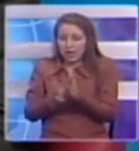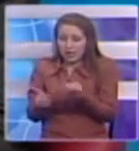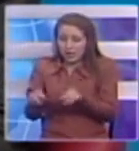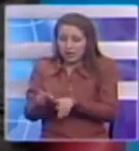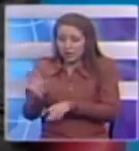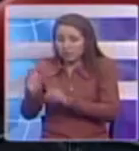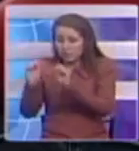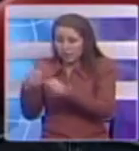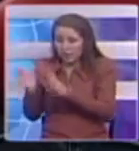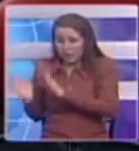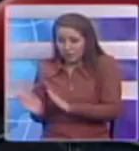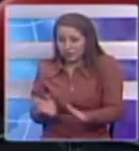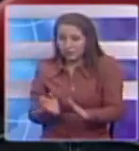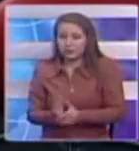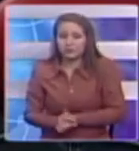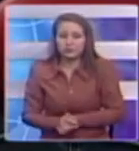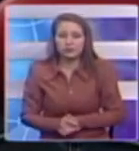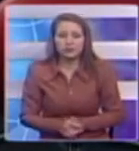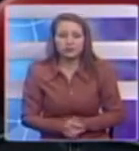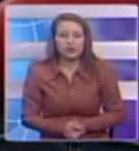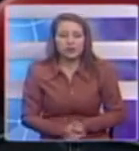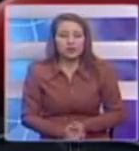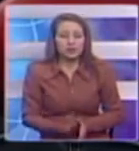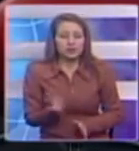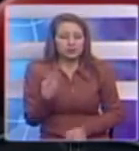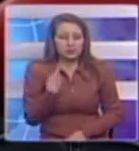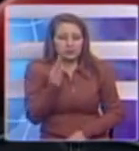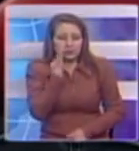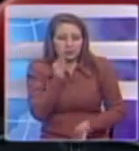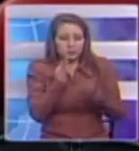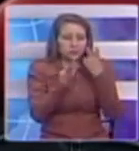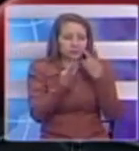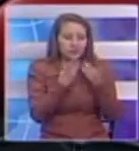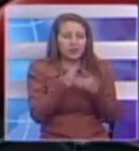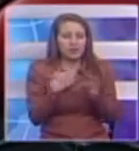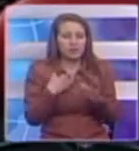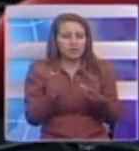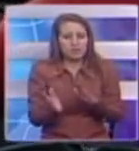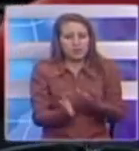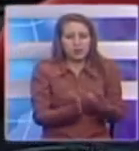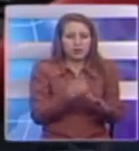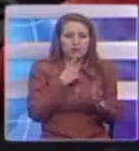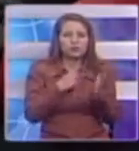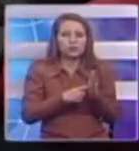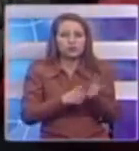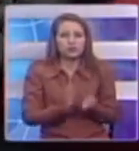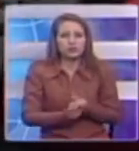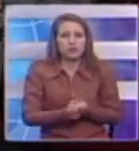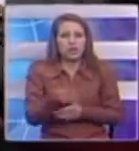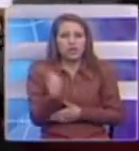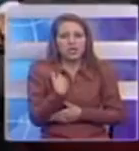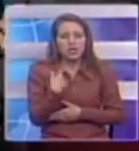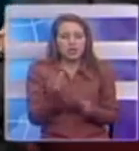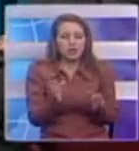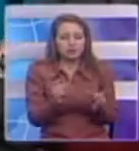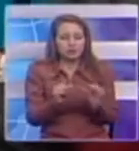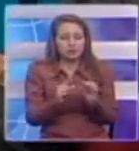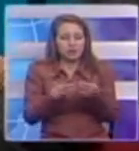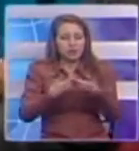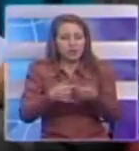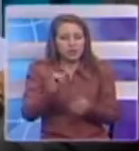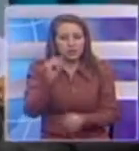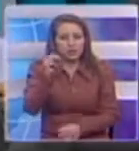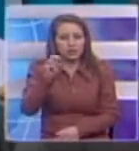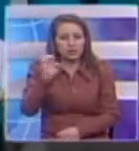estas? Bueno, lo que veo es que están preparados en el sentido de que, como tienen a la concesionaria que es